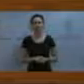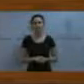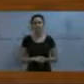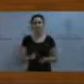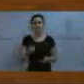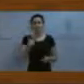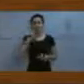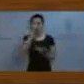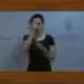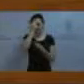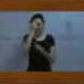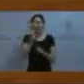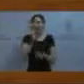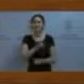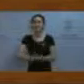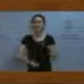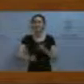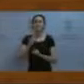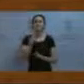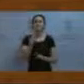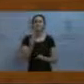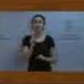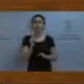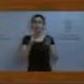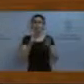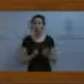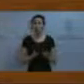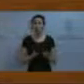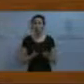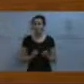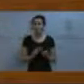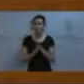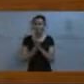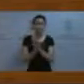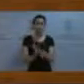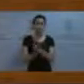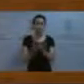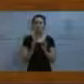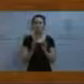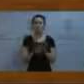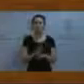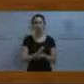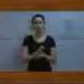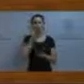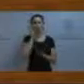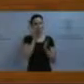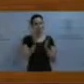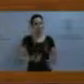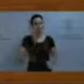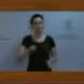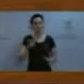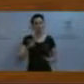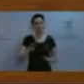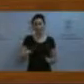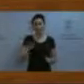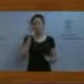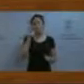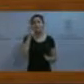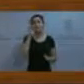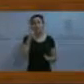creo que tienen un problema. Todo esto se produce bajo el mandato de una consejera. Y, señor Martínez, mire, yo creo que usted sabe, igual que